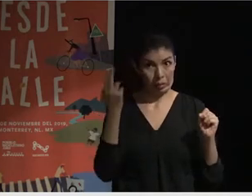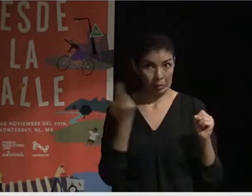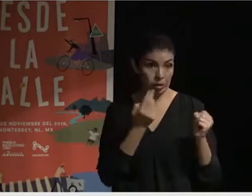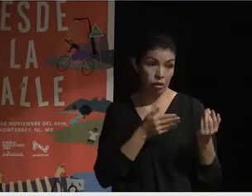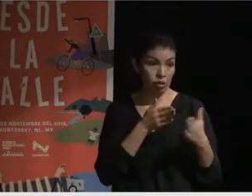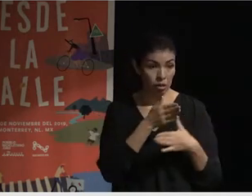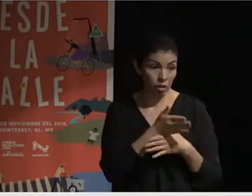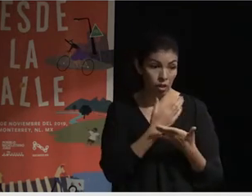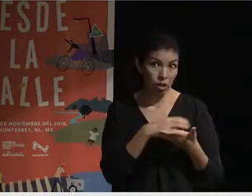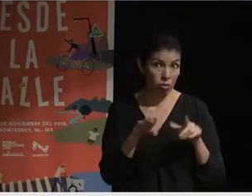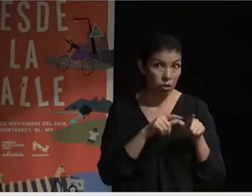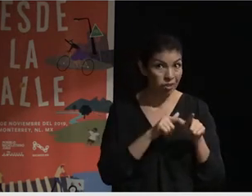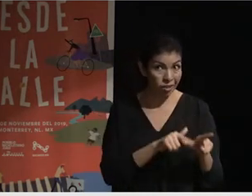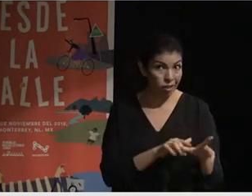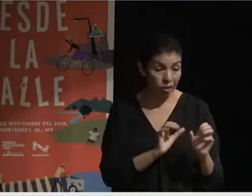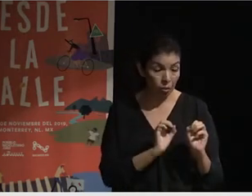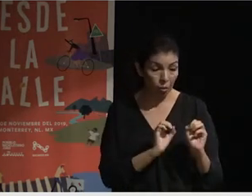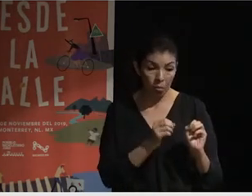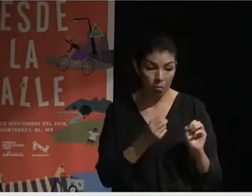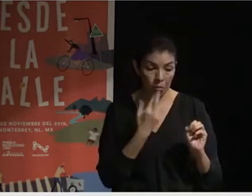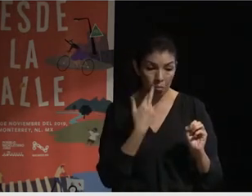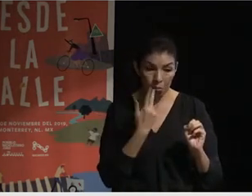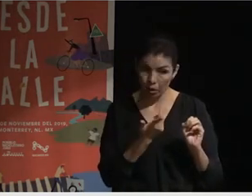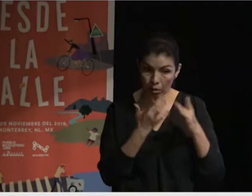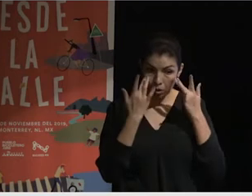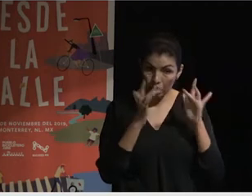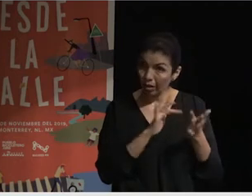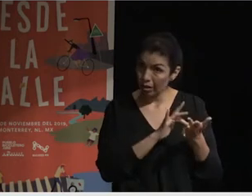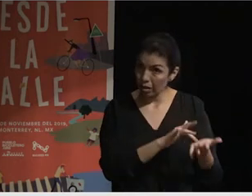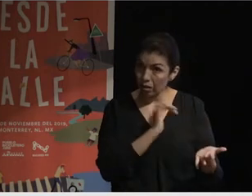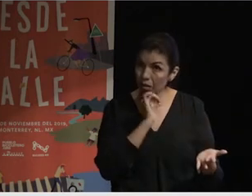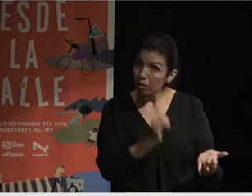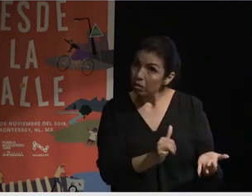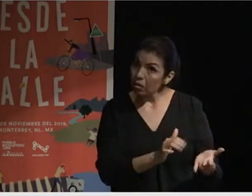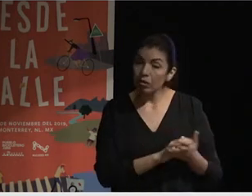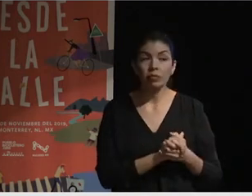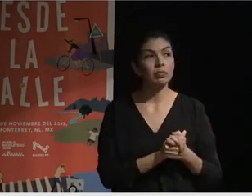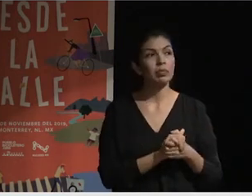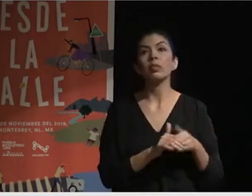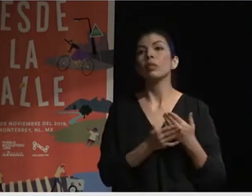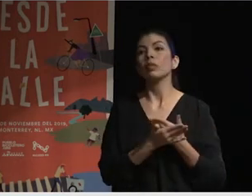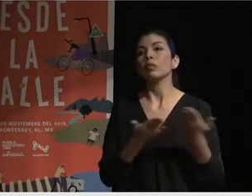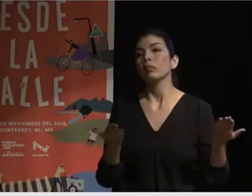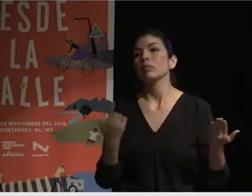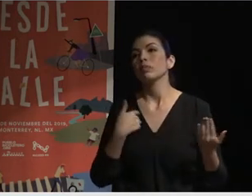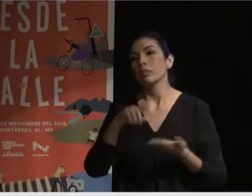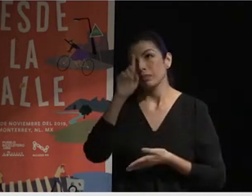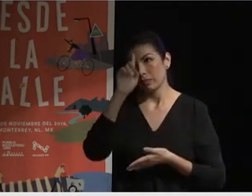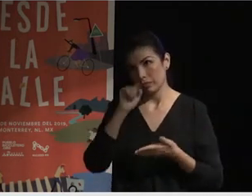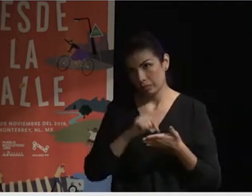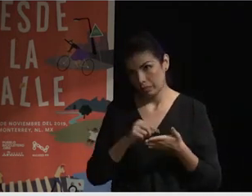de lo que comenta Jerónimo, pues la cooperación creo que entre las personas que